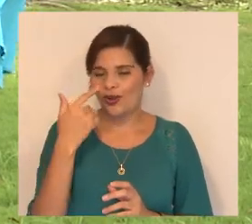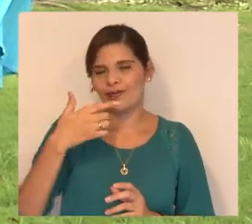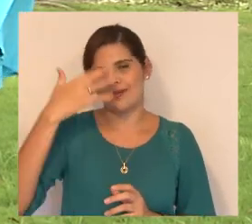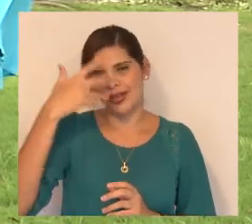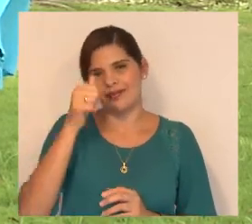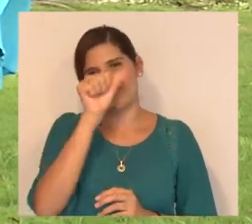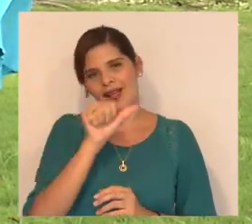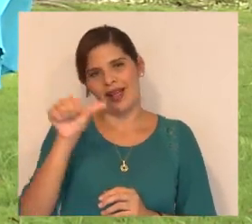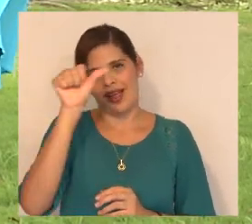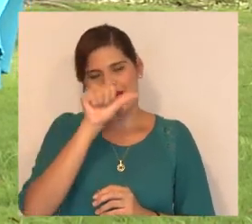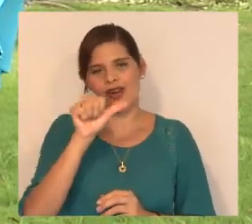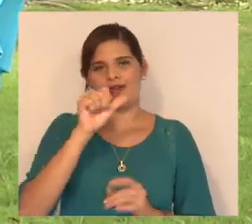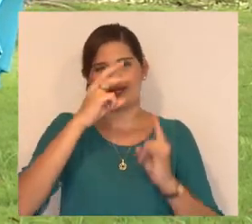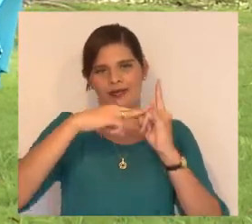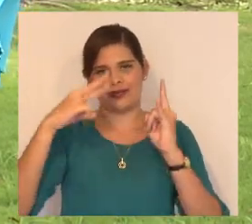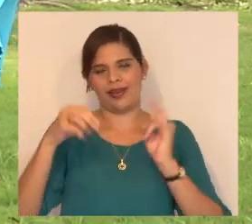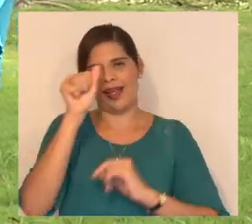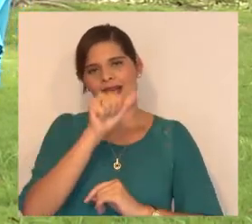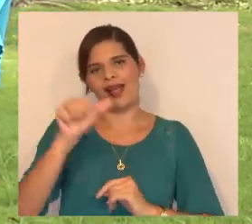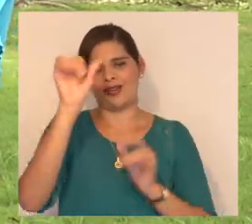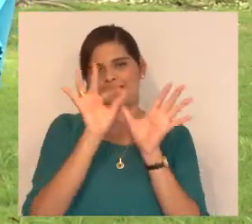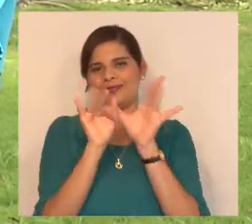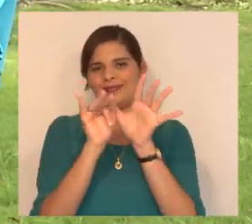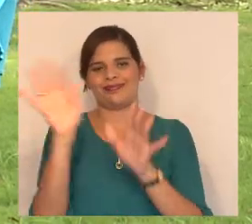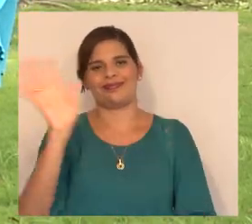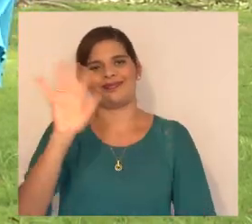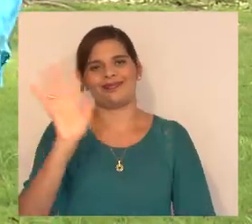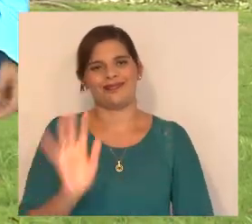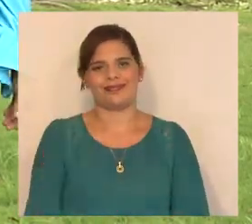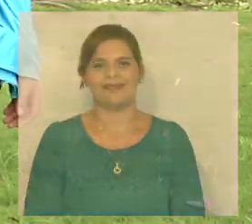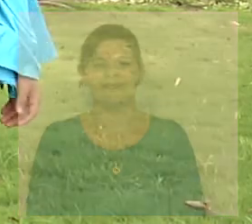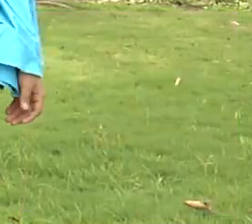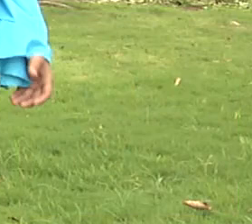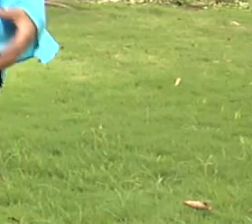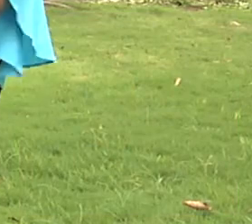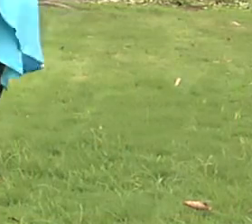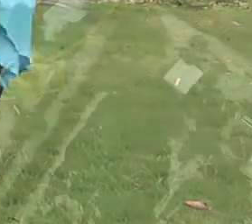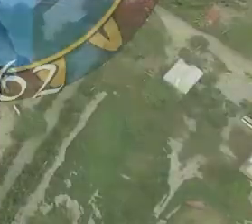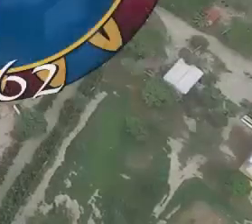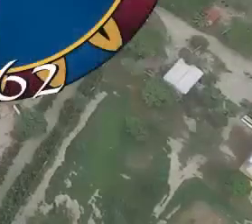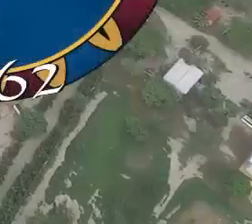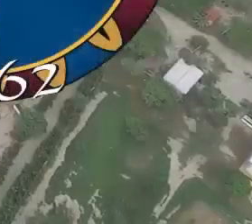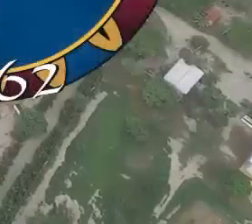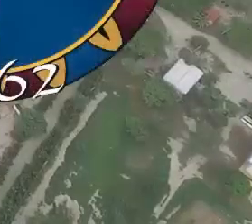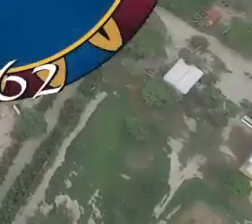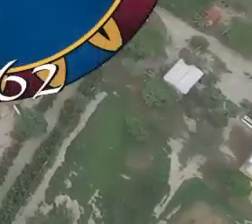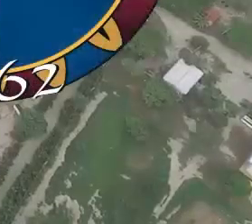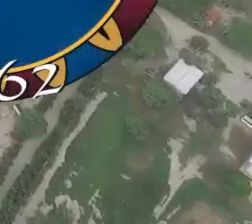seguirnos en nuestras redes sociales, @UniMagdalena y @ElCampusTV. Hasta pronto.